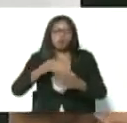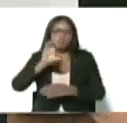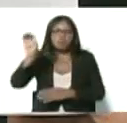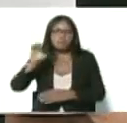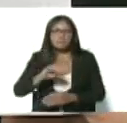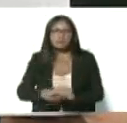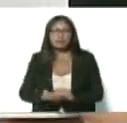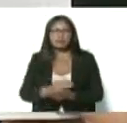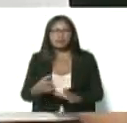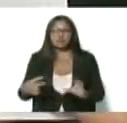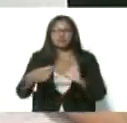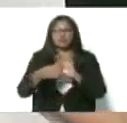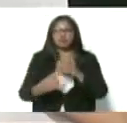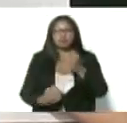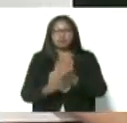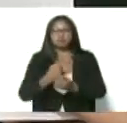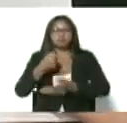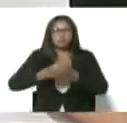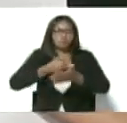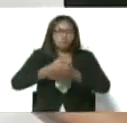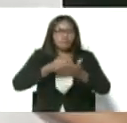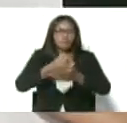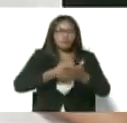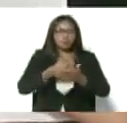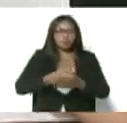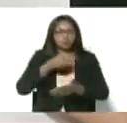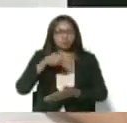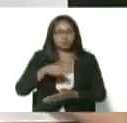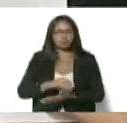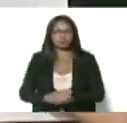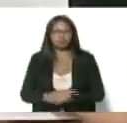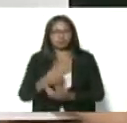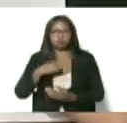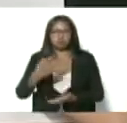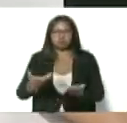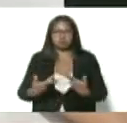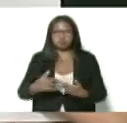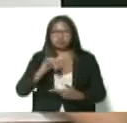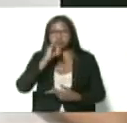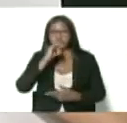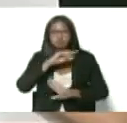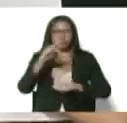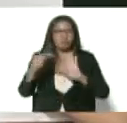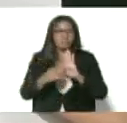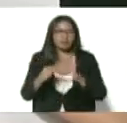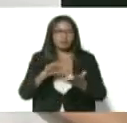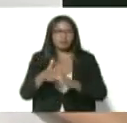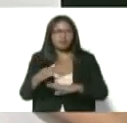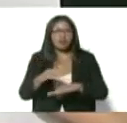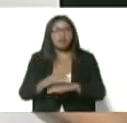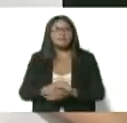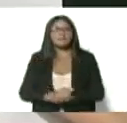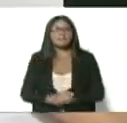unitaria en batalla permanente yo recibo informe permanente de la ministra del poder popular sobre esta